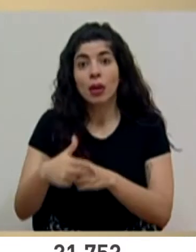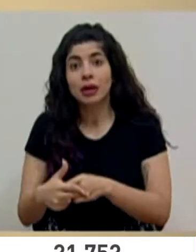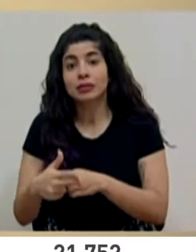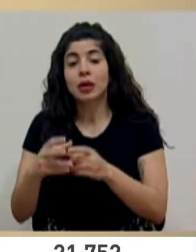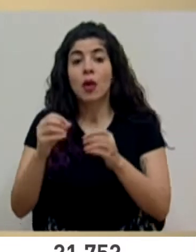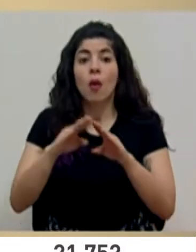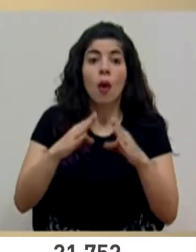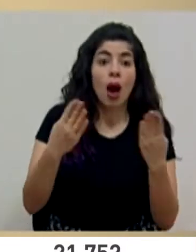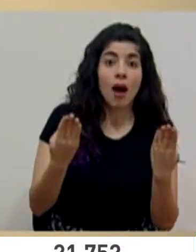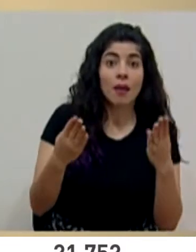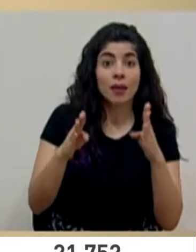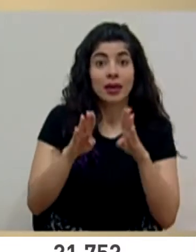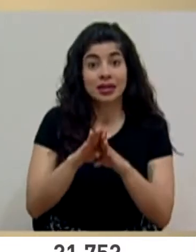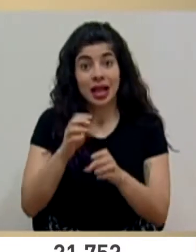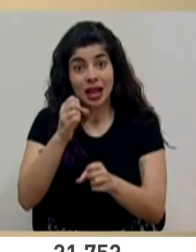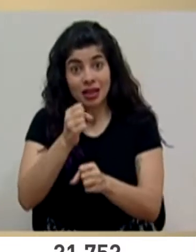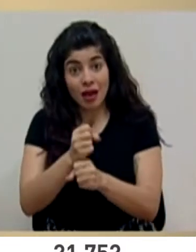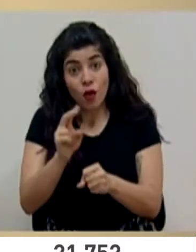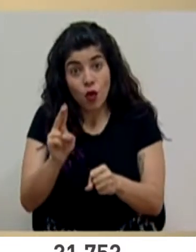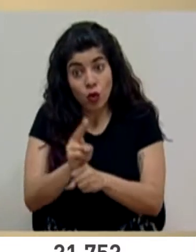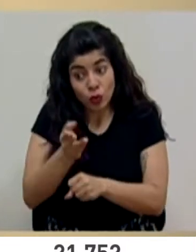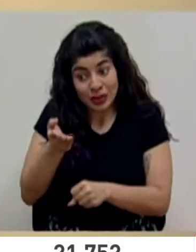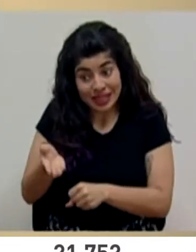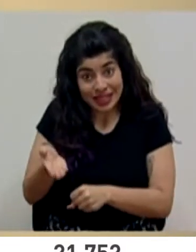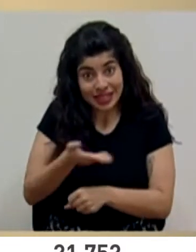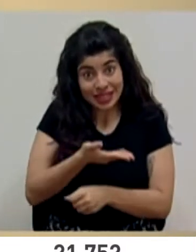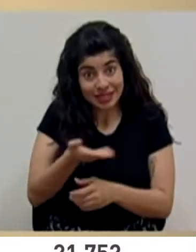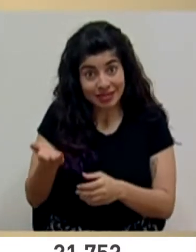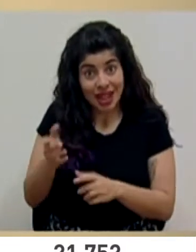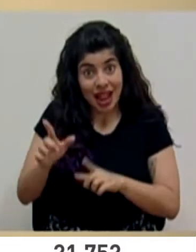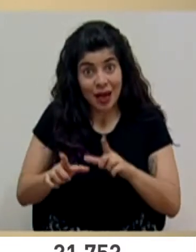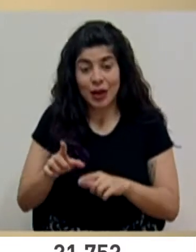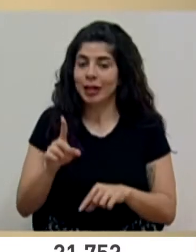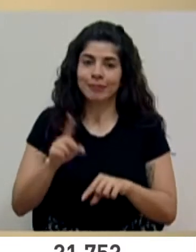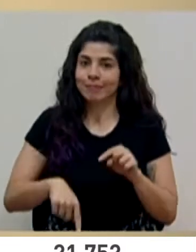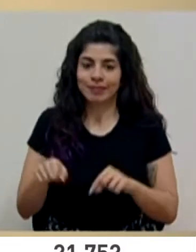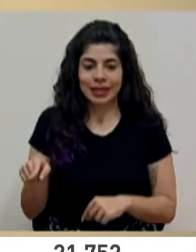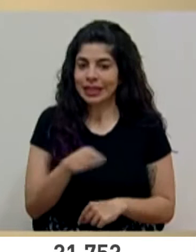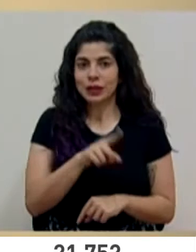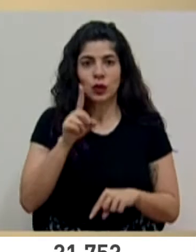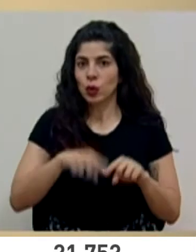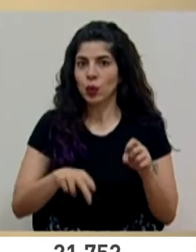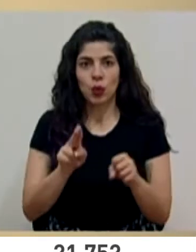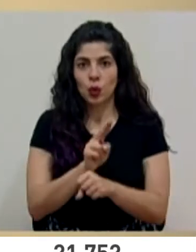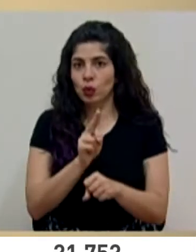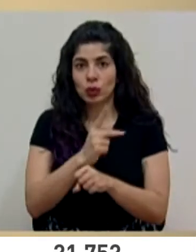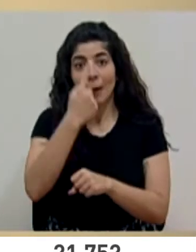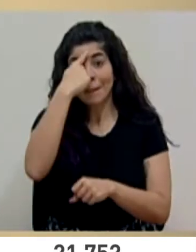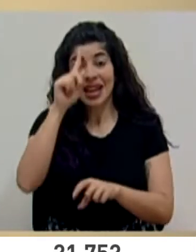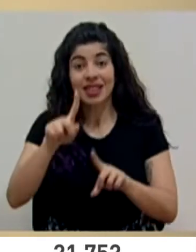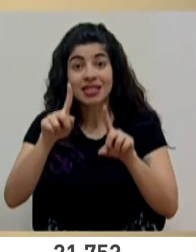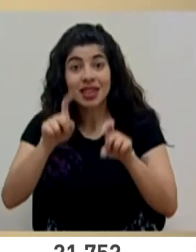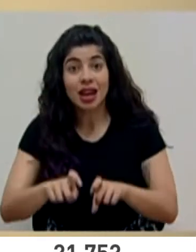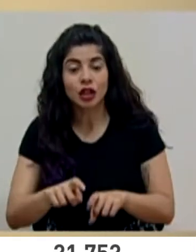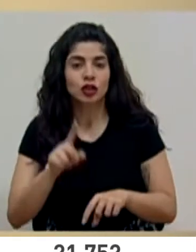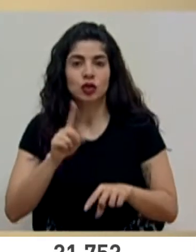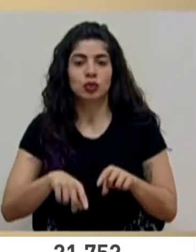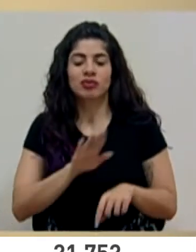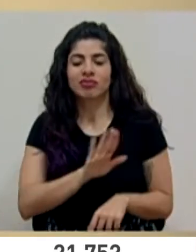apertura o cierre de los centros de trabajo y estudio. Repito, no son pruebas que se puedan utilizar para diagnóstico por sus